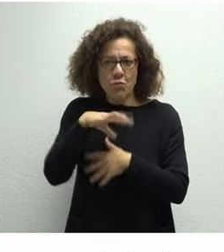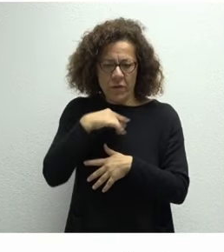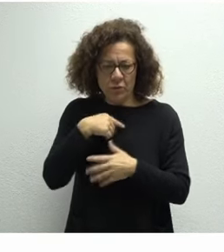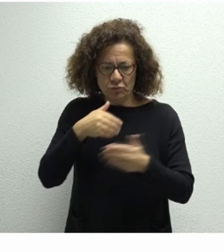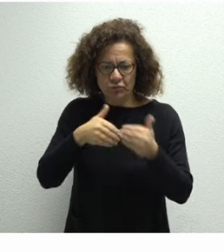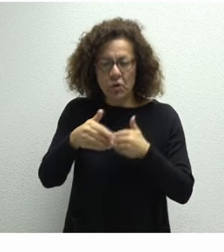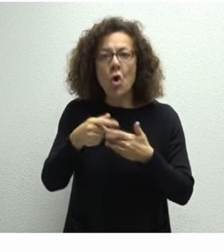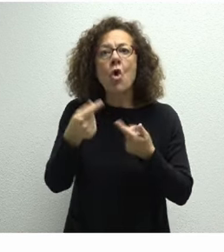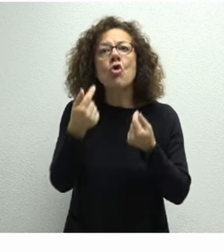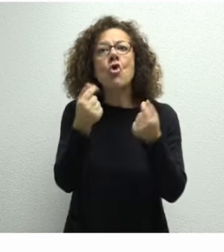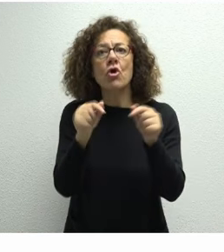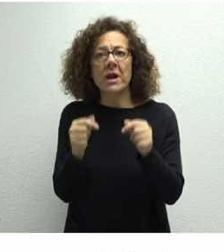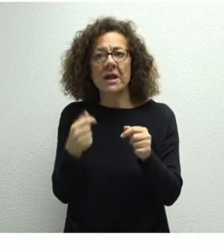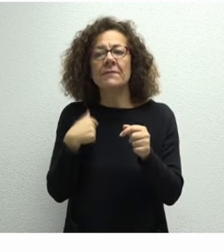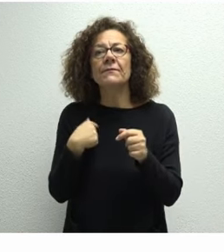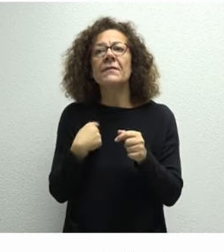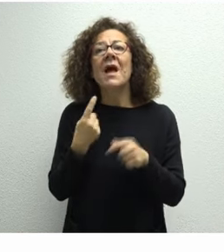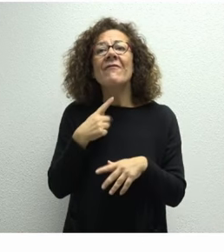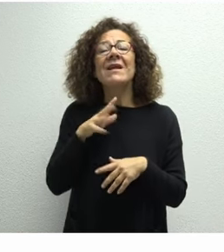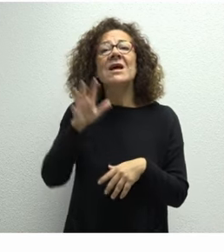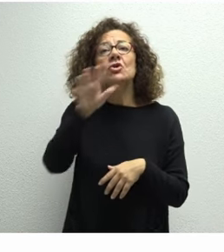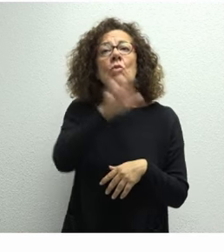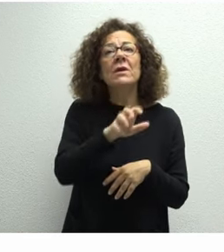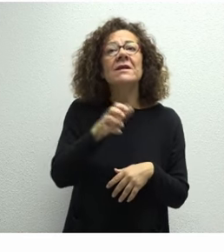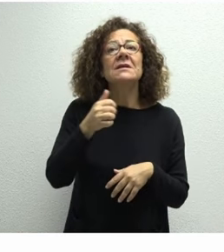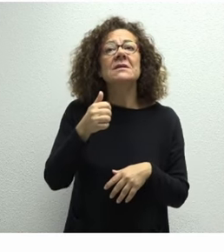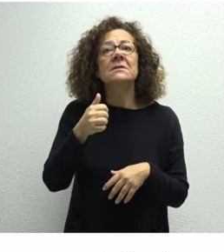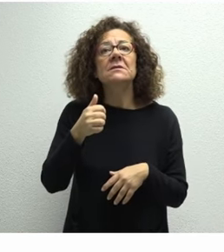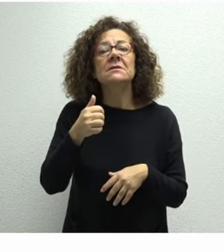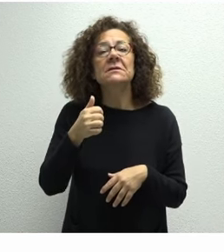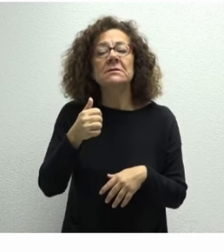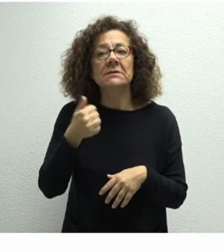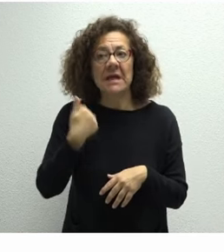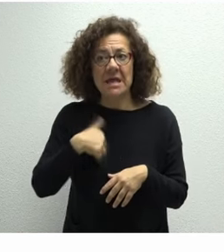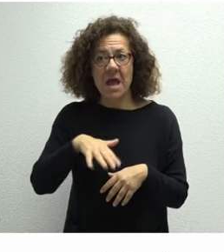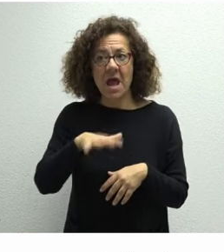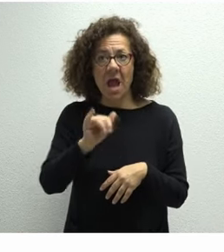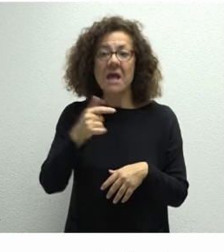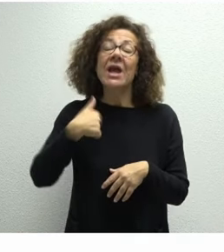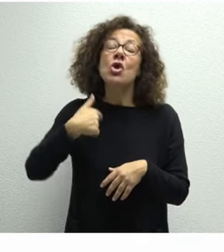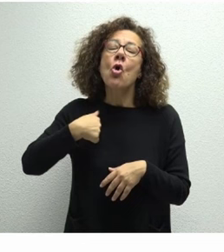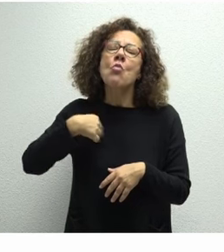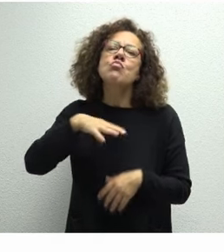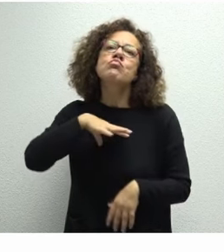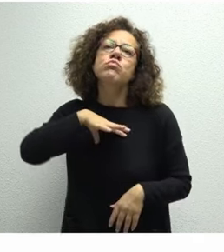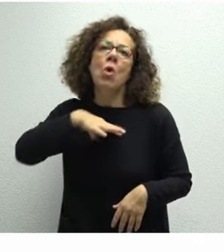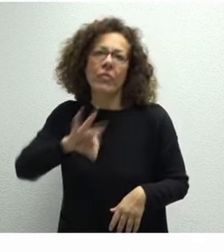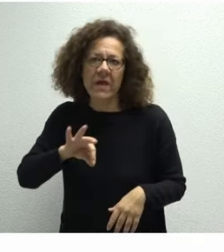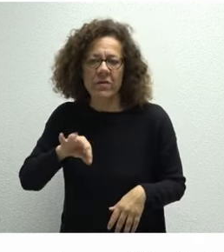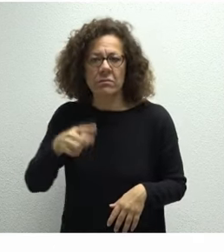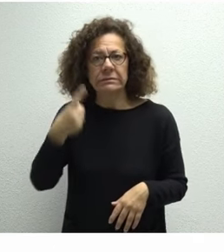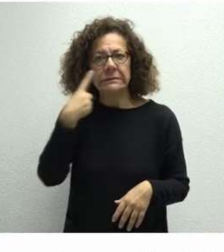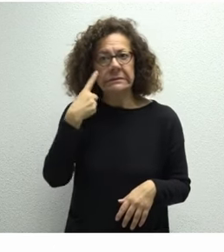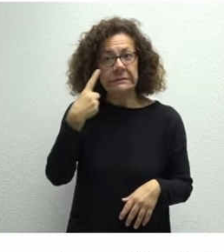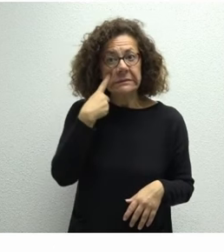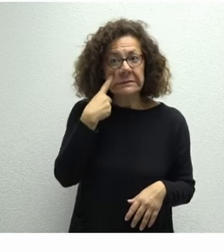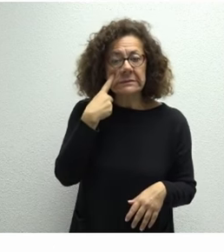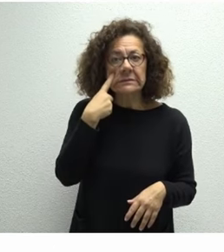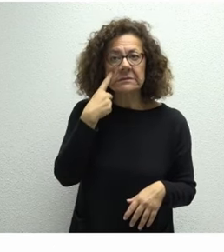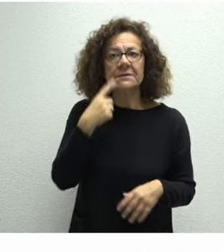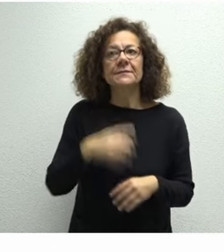en vez de serían las comunidades que tienen que he podido hemos podido identificar